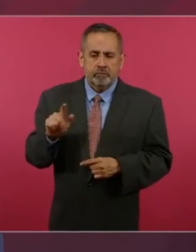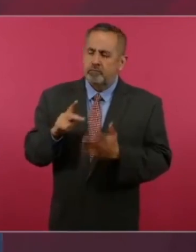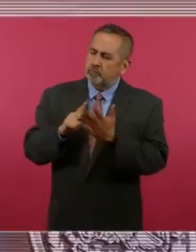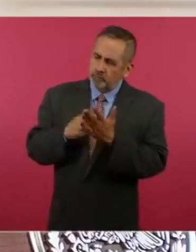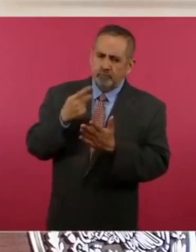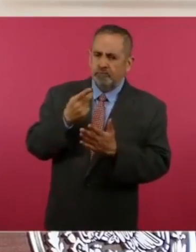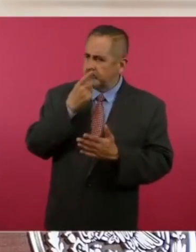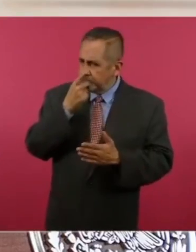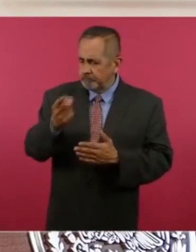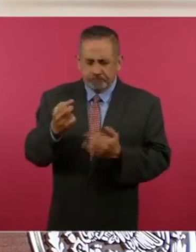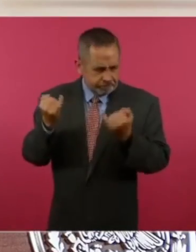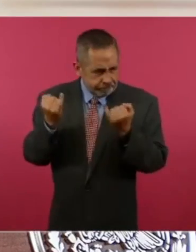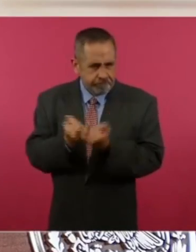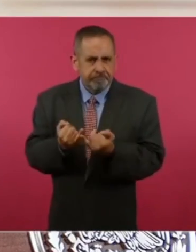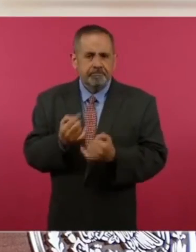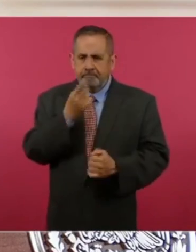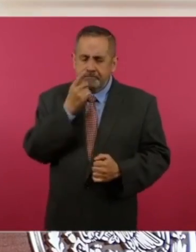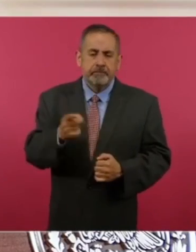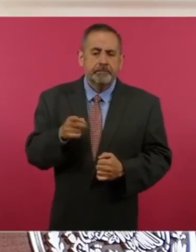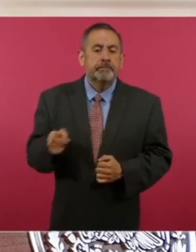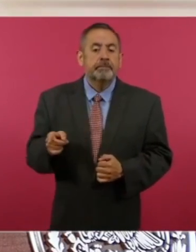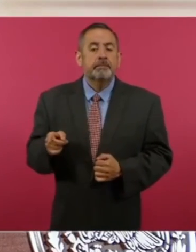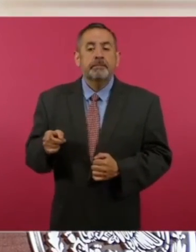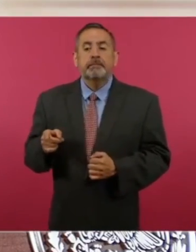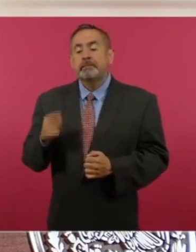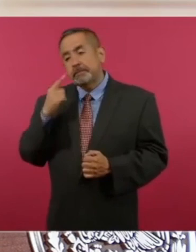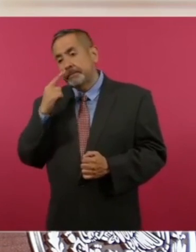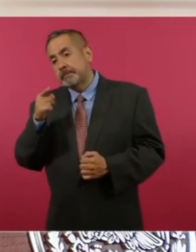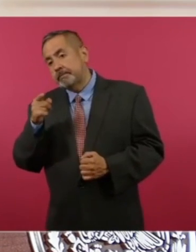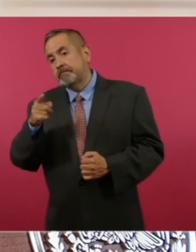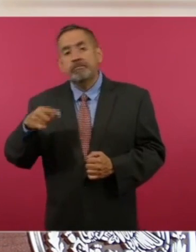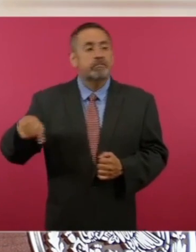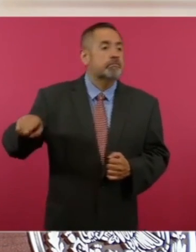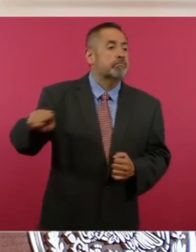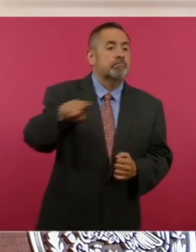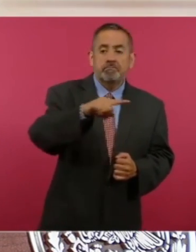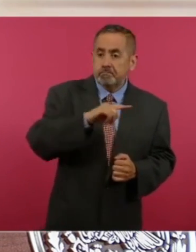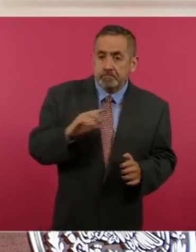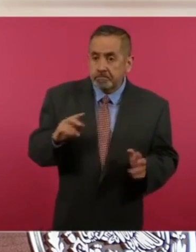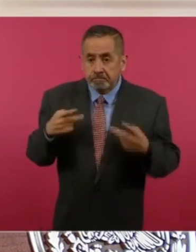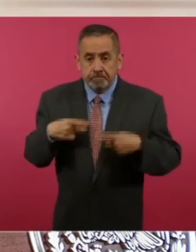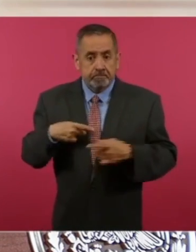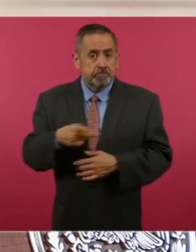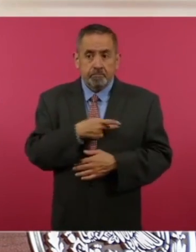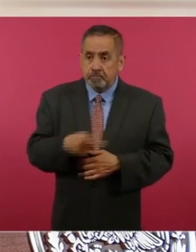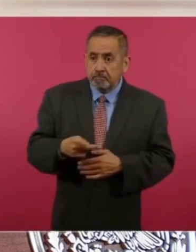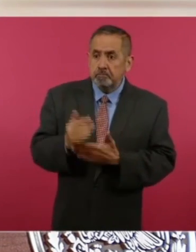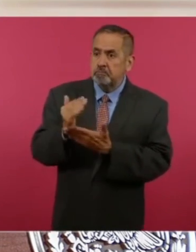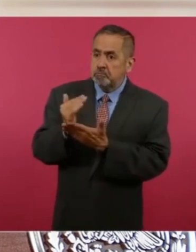reafirmó de que ha habido una disminución de la pobreza